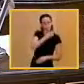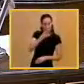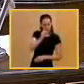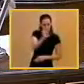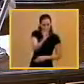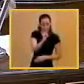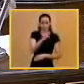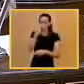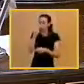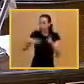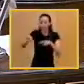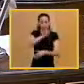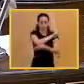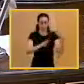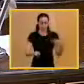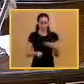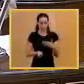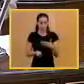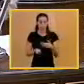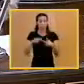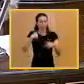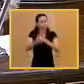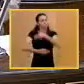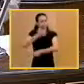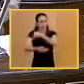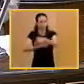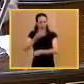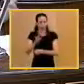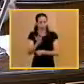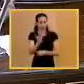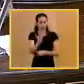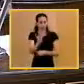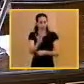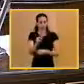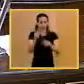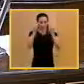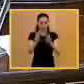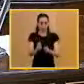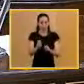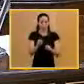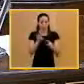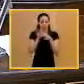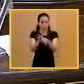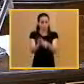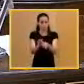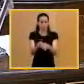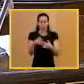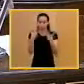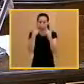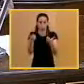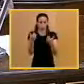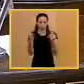con los intereses de Galicia. Hemos avanzado relativamente en este aspecto. Fue evidente la